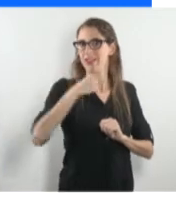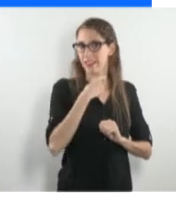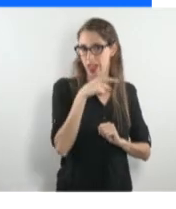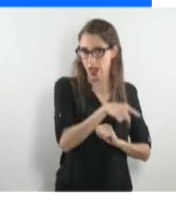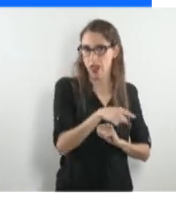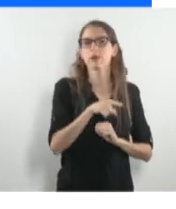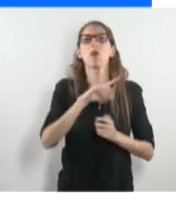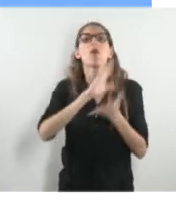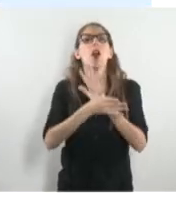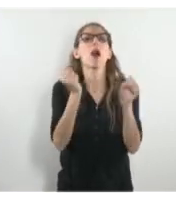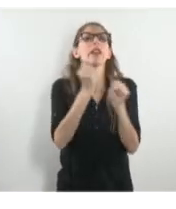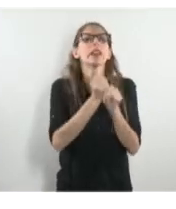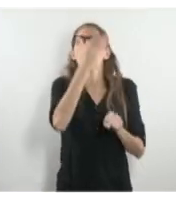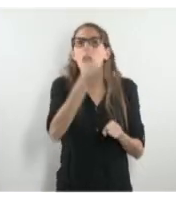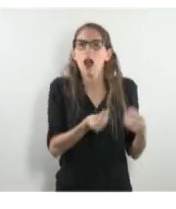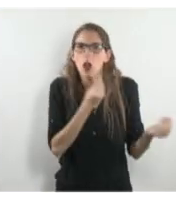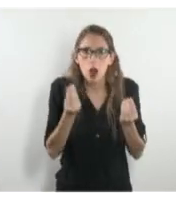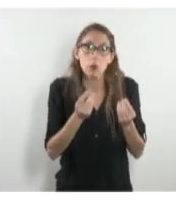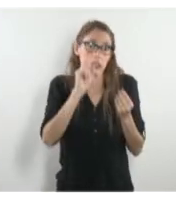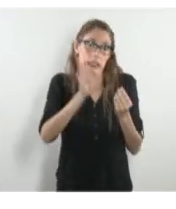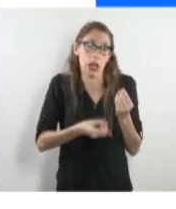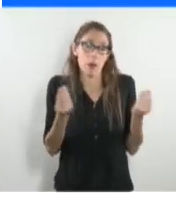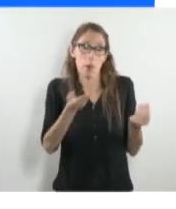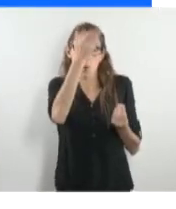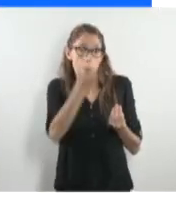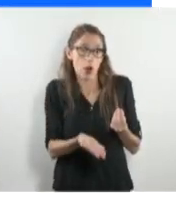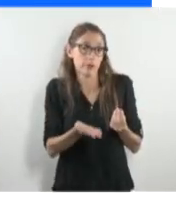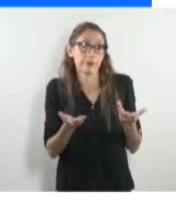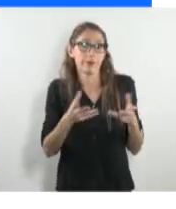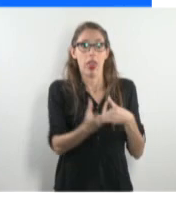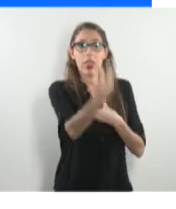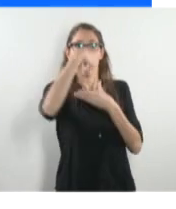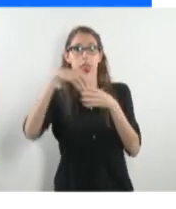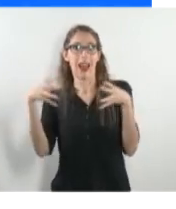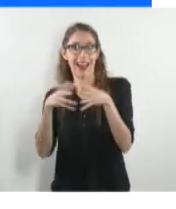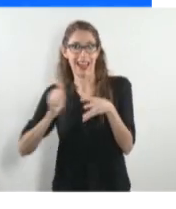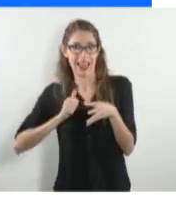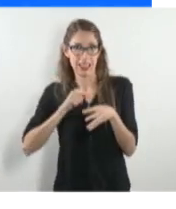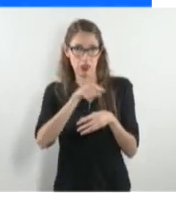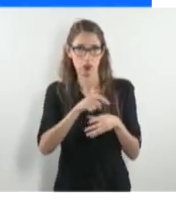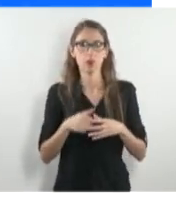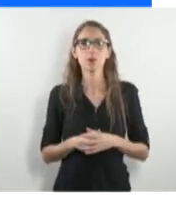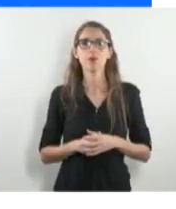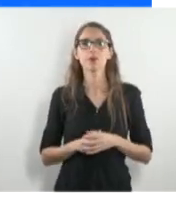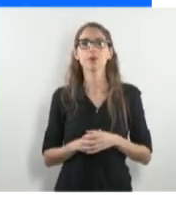de trabajadores y, fundamentalmente, también sus condiciones en el ejército.